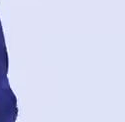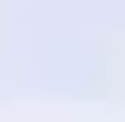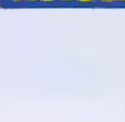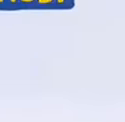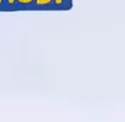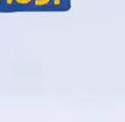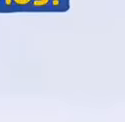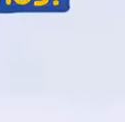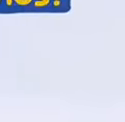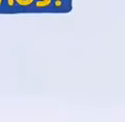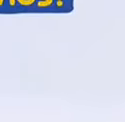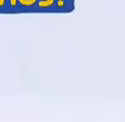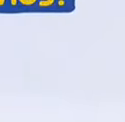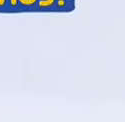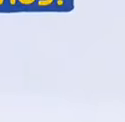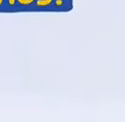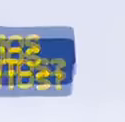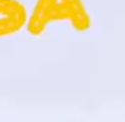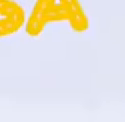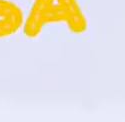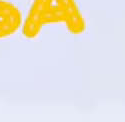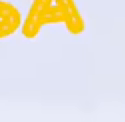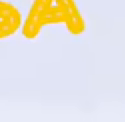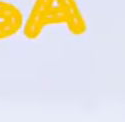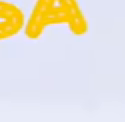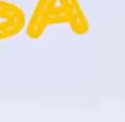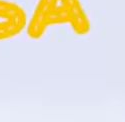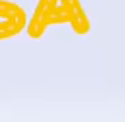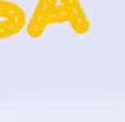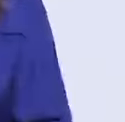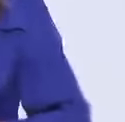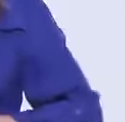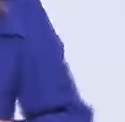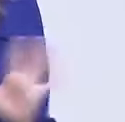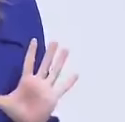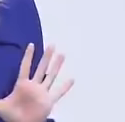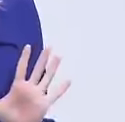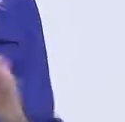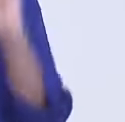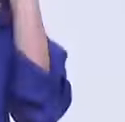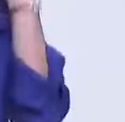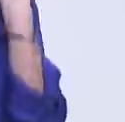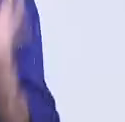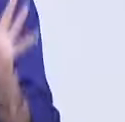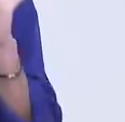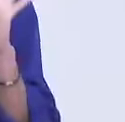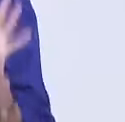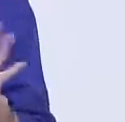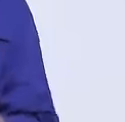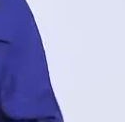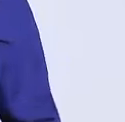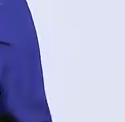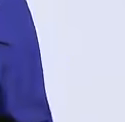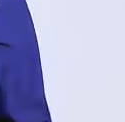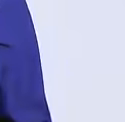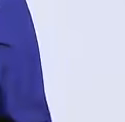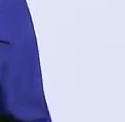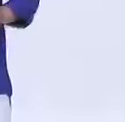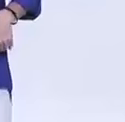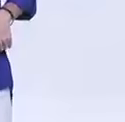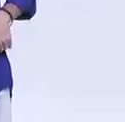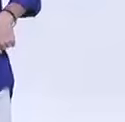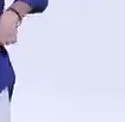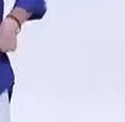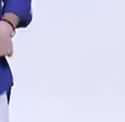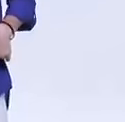simple, ¿eh? ¿Lo decimos todos juntos? ¡Quédate en casa! Con esta ecuación, de todas maneras, matamos el